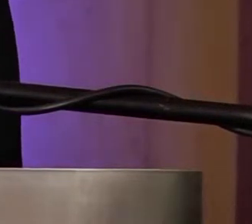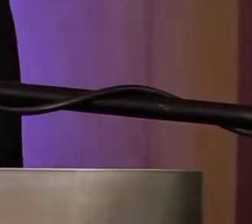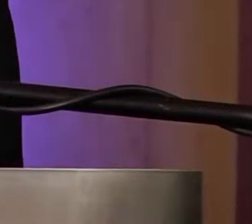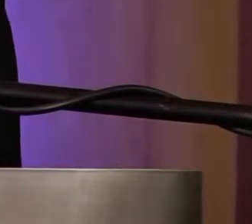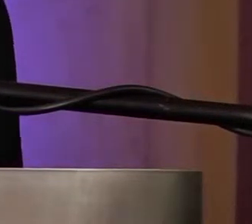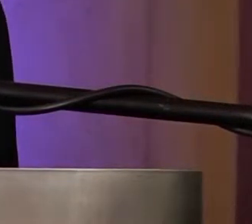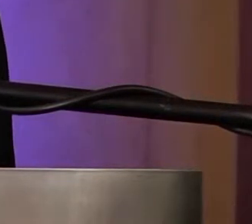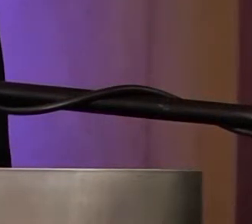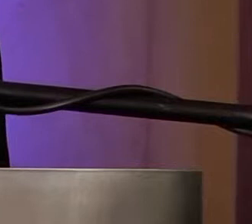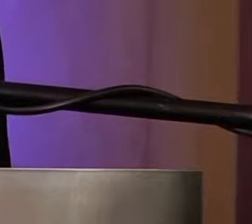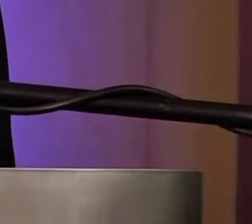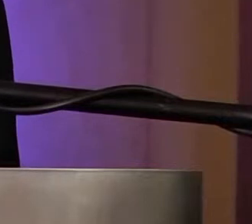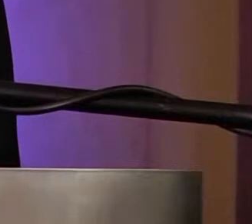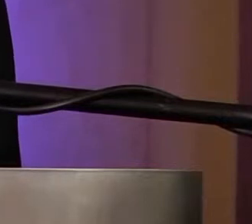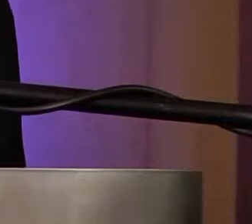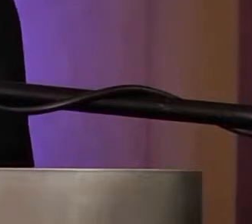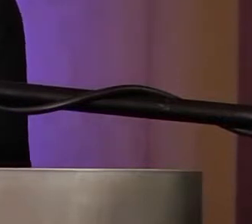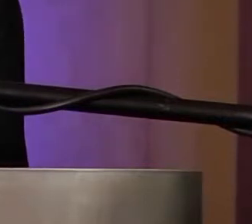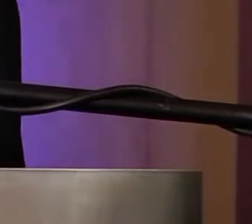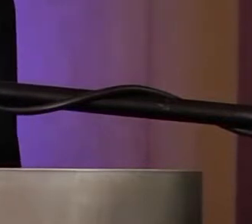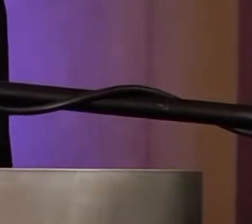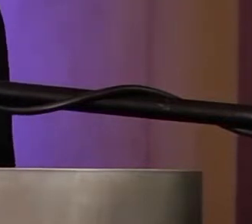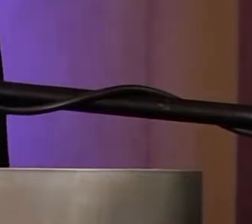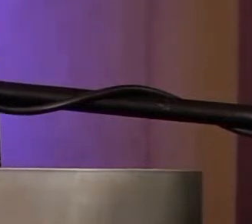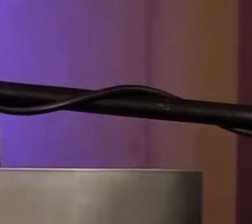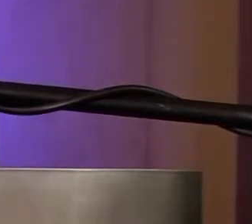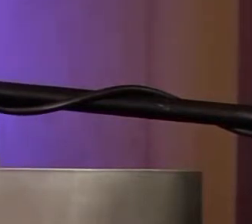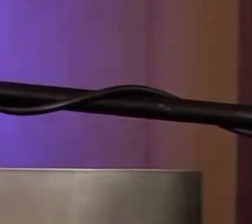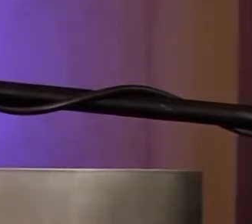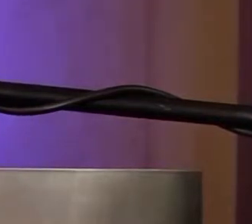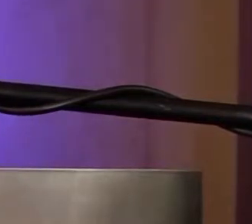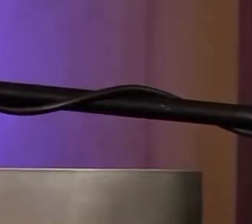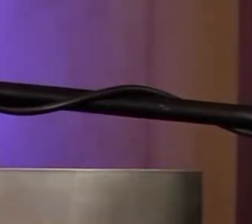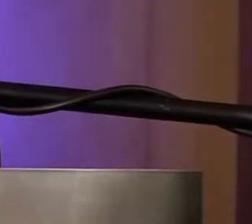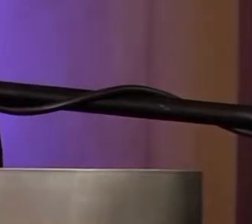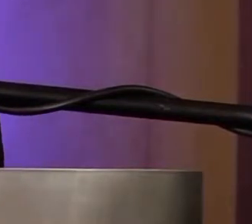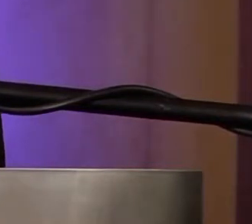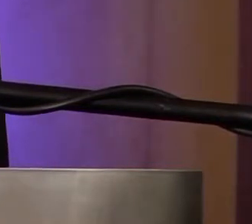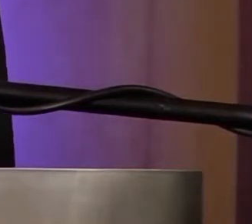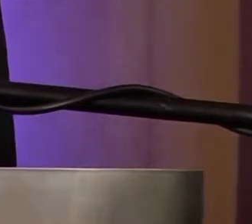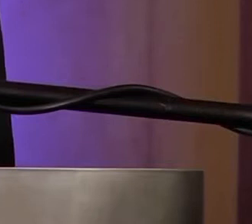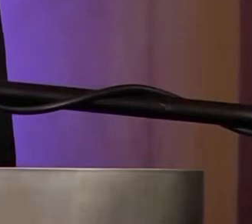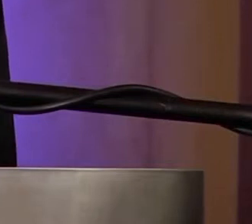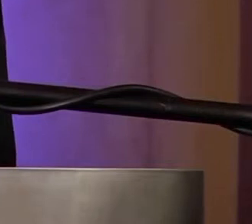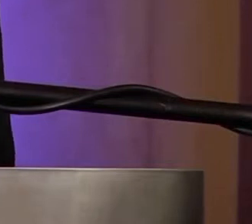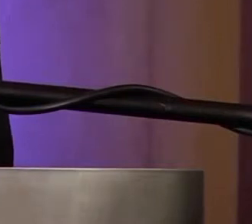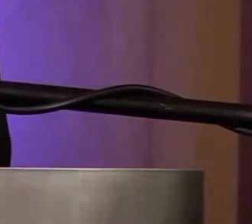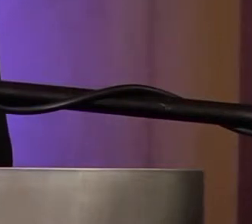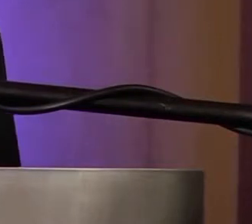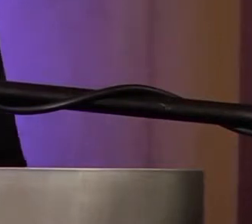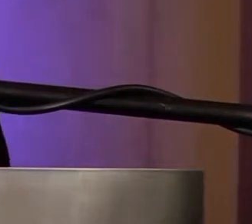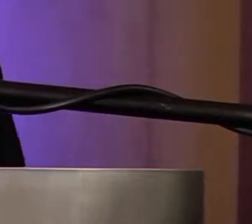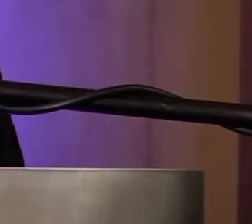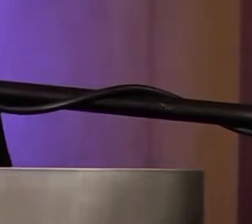invitados en el piso, un moderador. Estamos esperando por una invitada mexicana que estamos viendo si se conecta, otro de los desafíos de esta edición